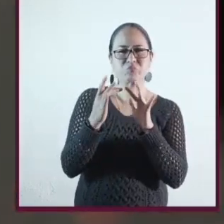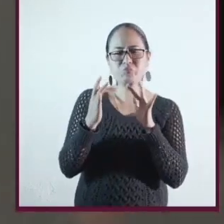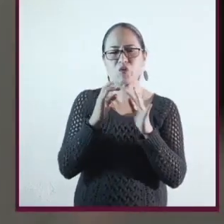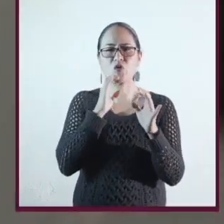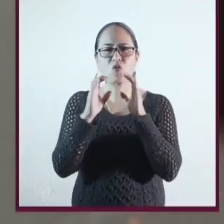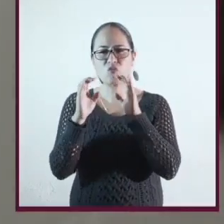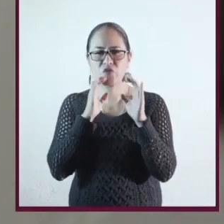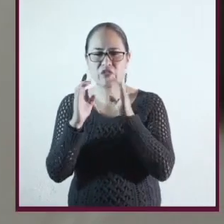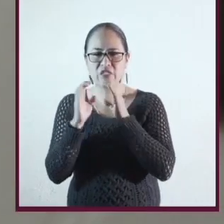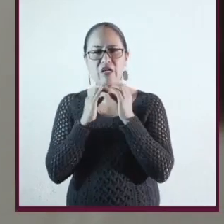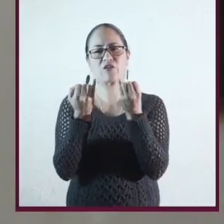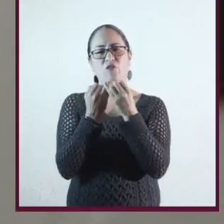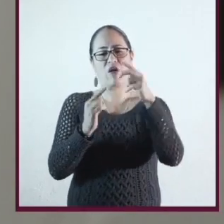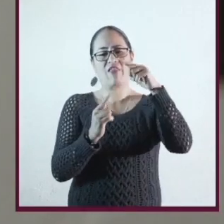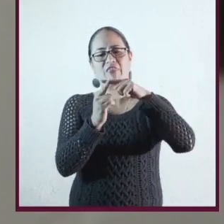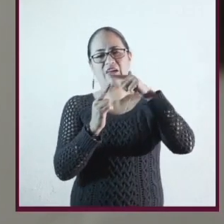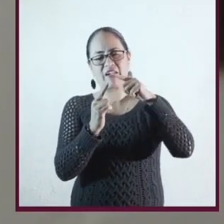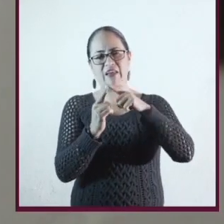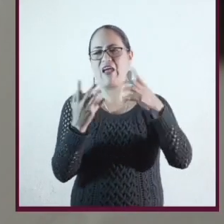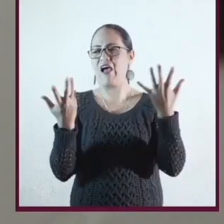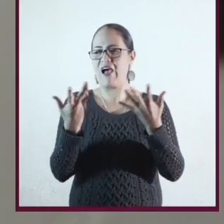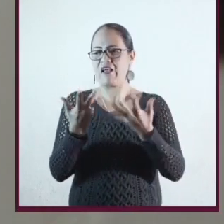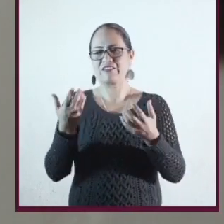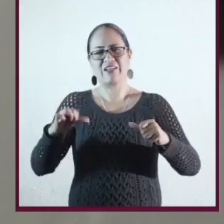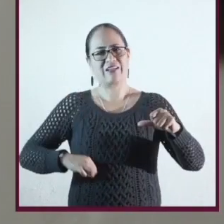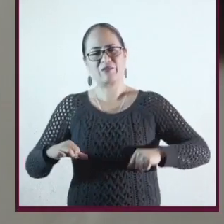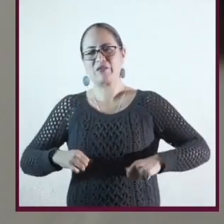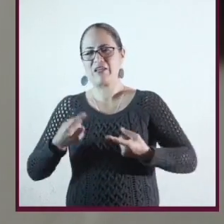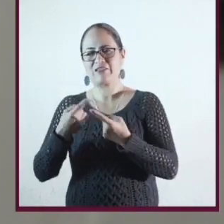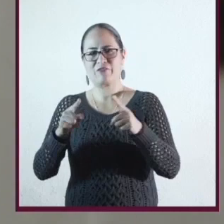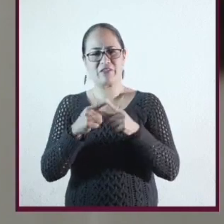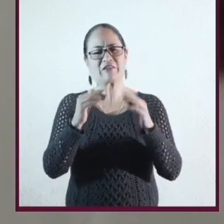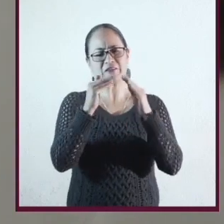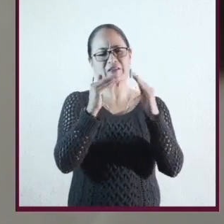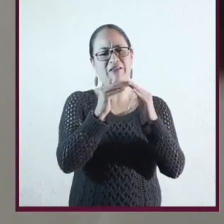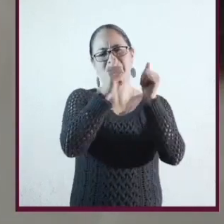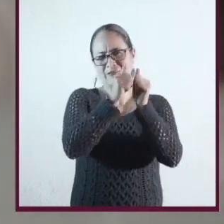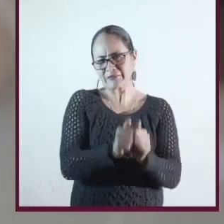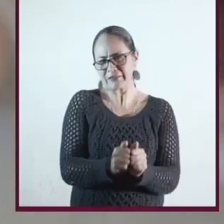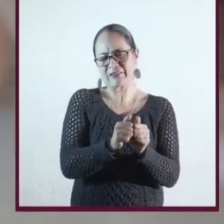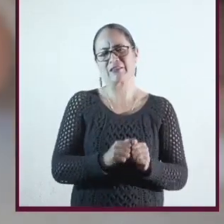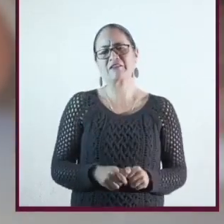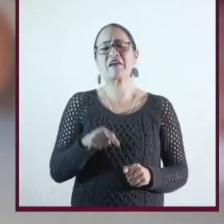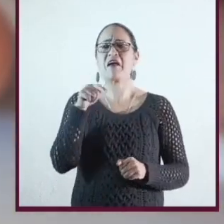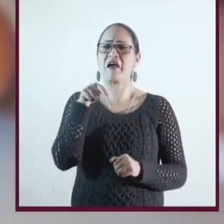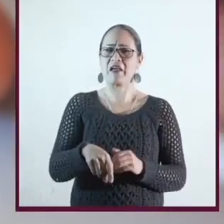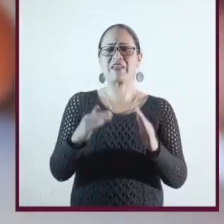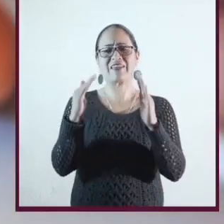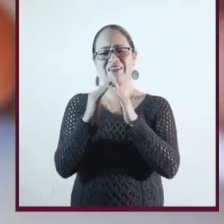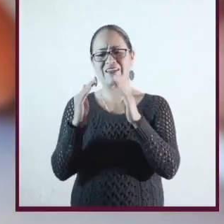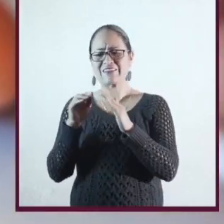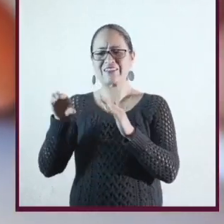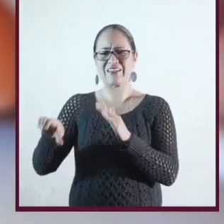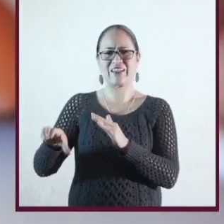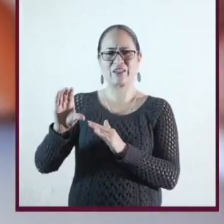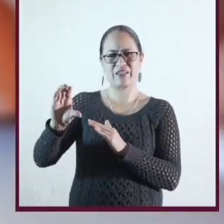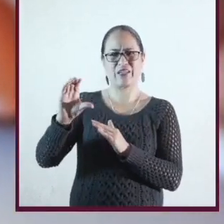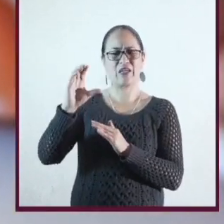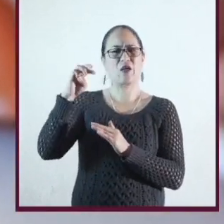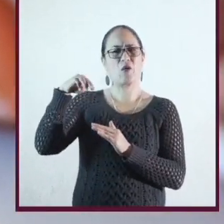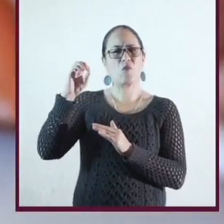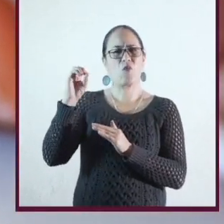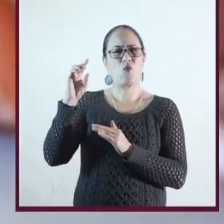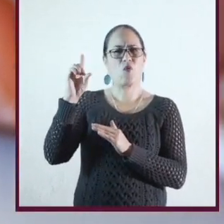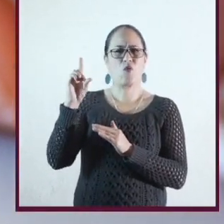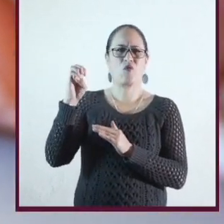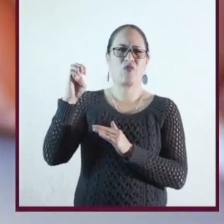la comodidad del hogar. Sabemos que llega a nuestra casa gracias a un módem que recibe y distribuye la señal,